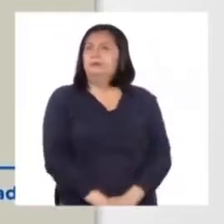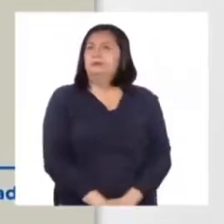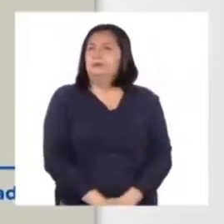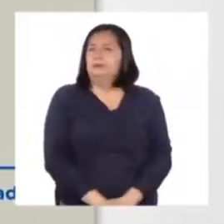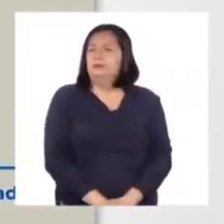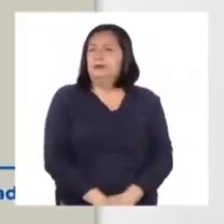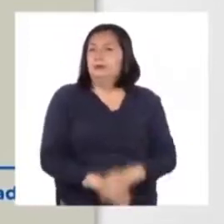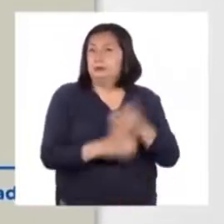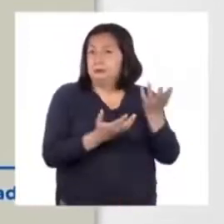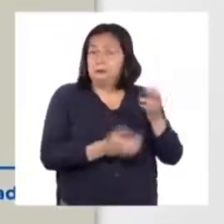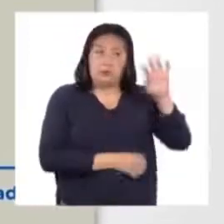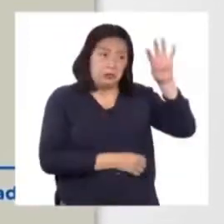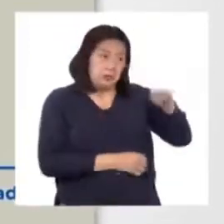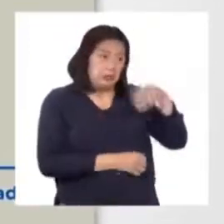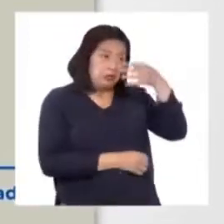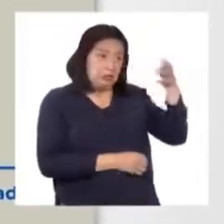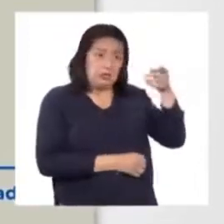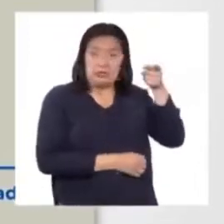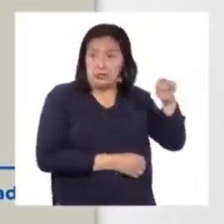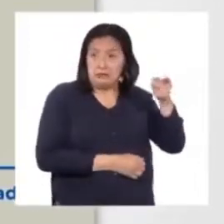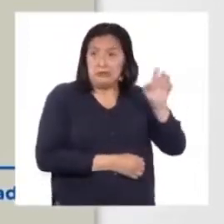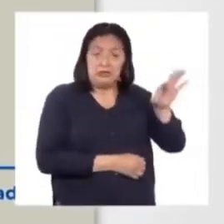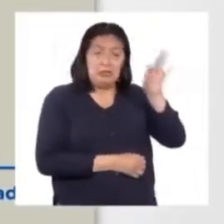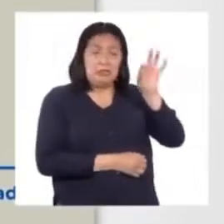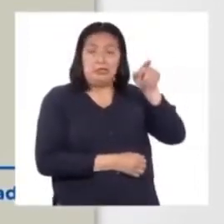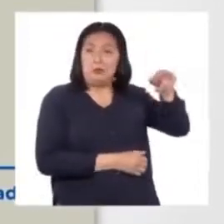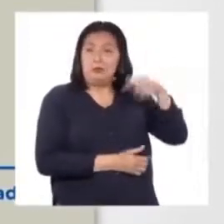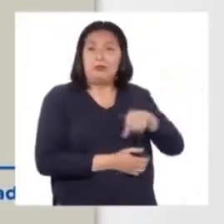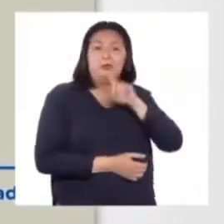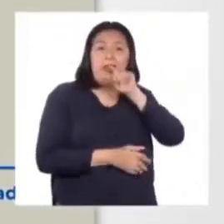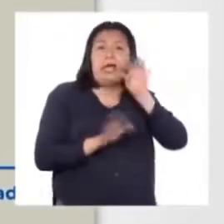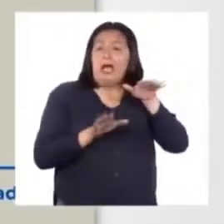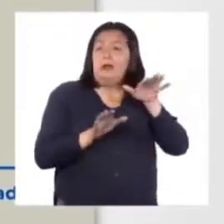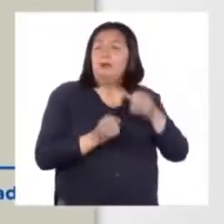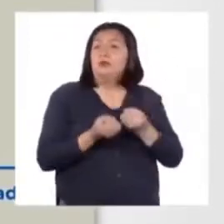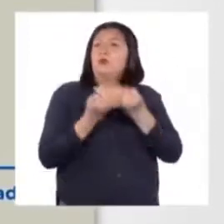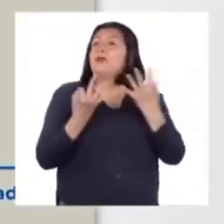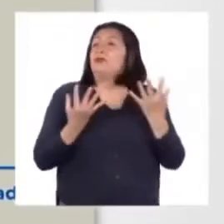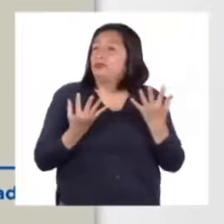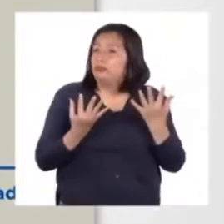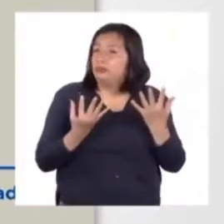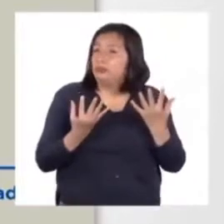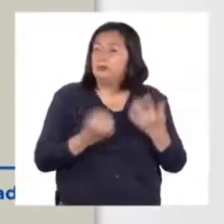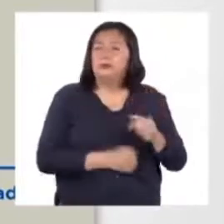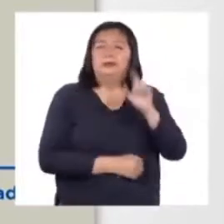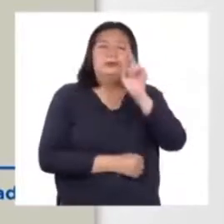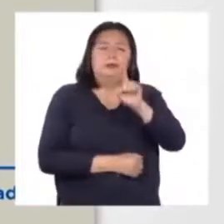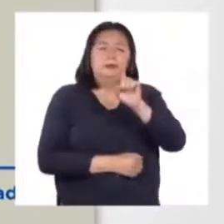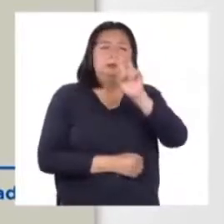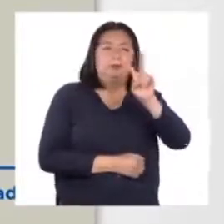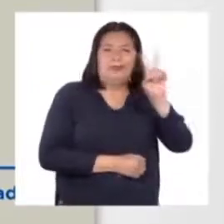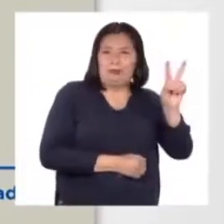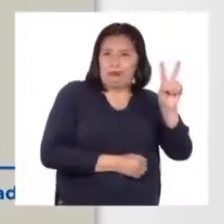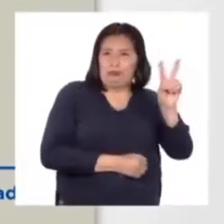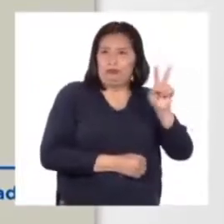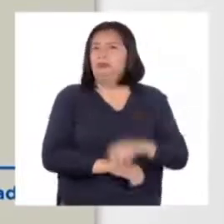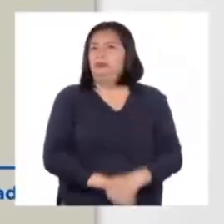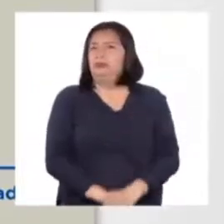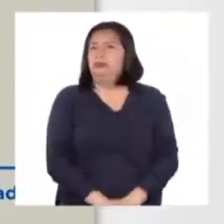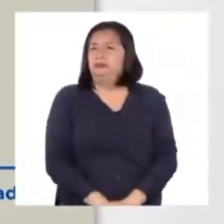En nuestra tabla de frecuencias encontramos en las aves con 122